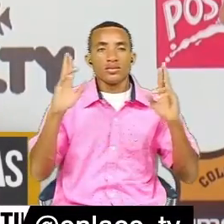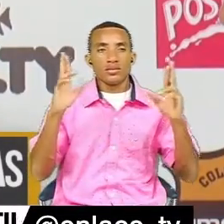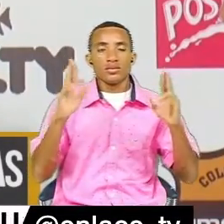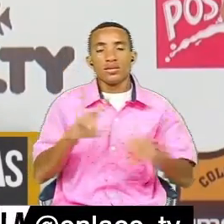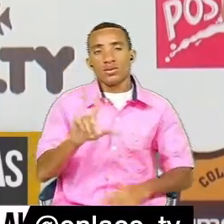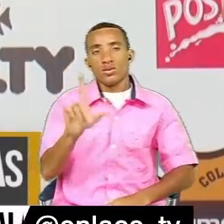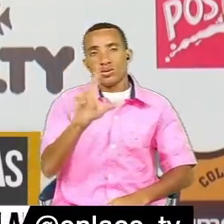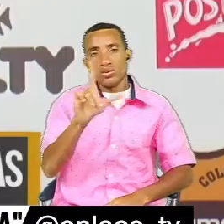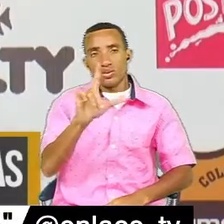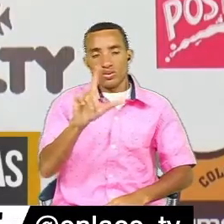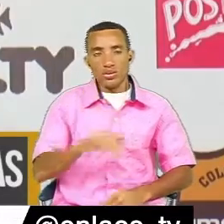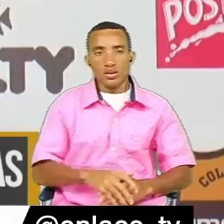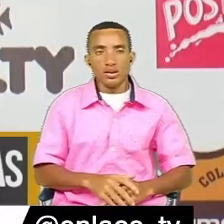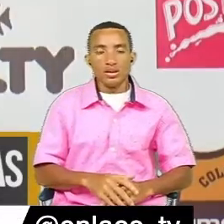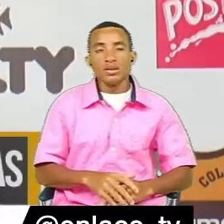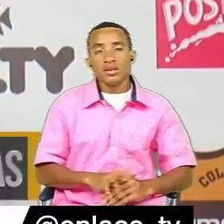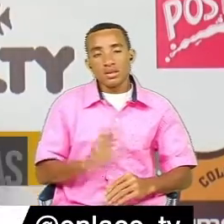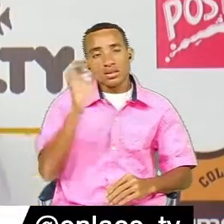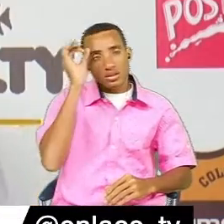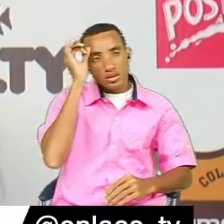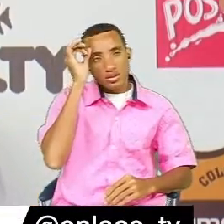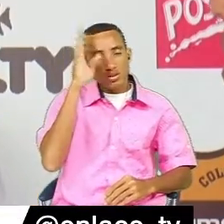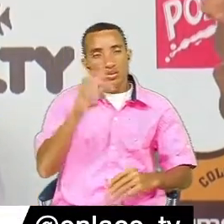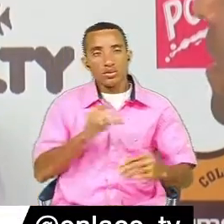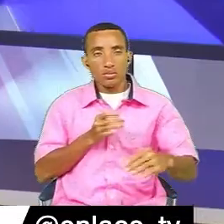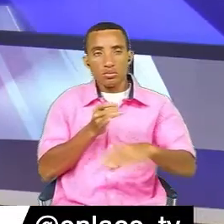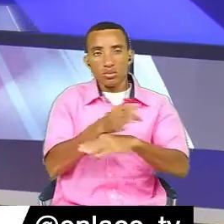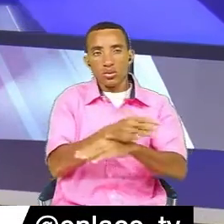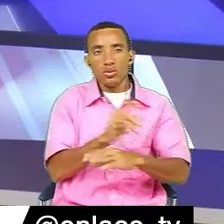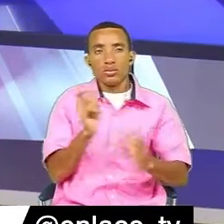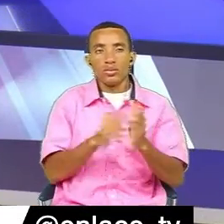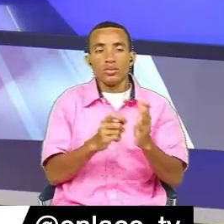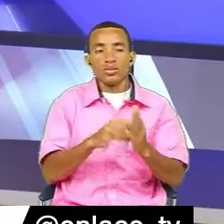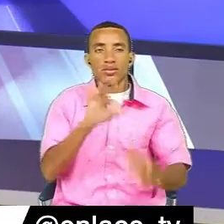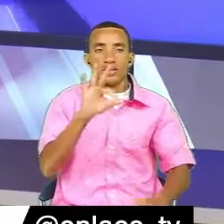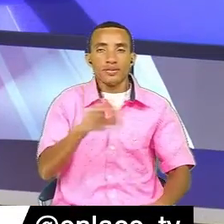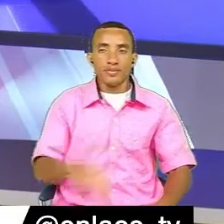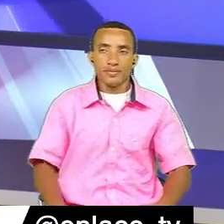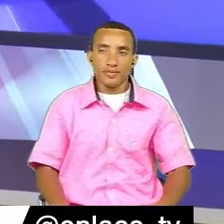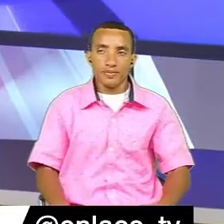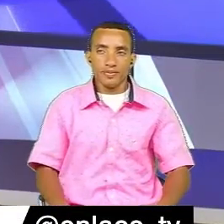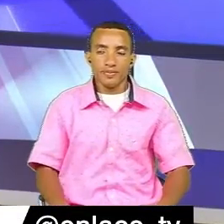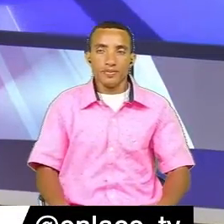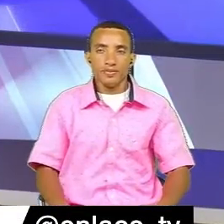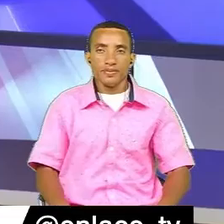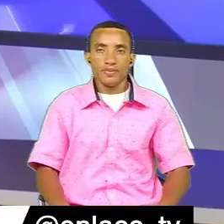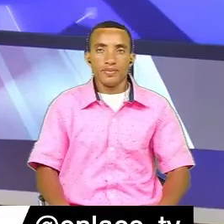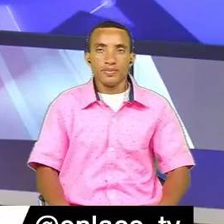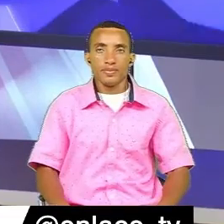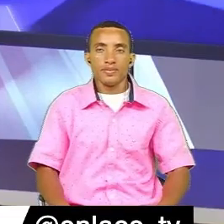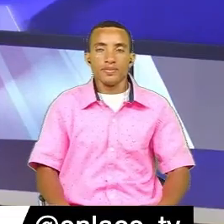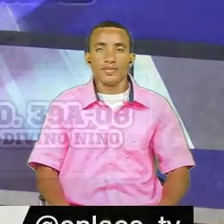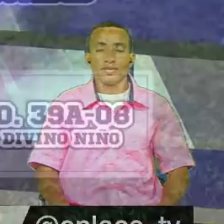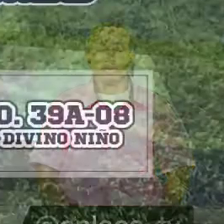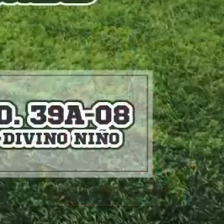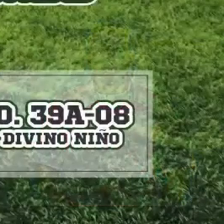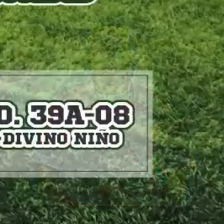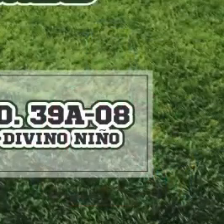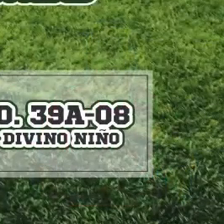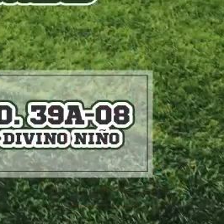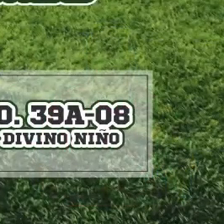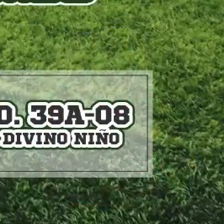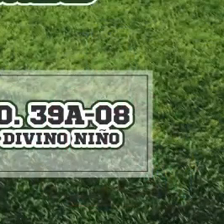lunes no sea la excepción y podamos sacar los 3 puntos. Siéntete como una estrella en Yogo Bonito, canchas sintéticas. Reserva